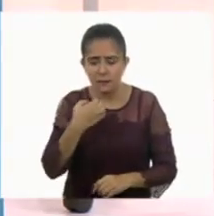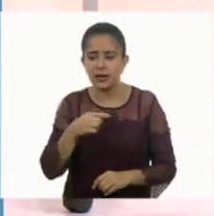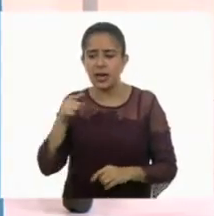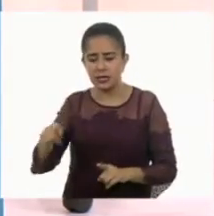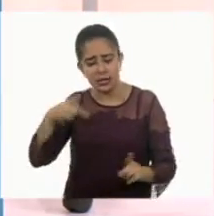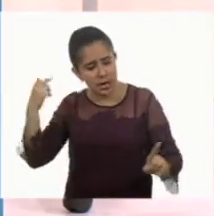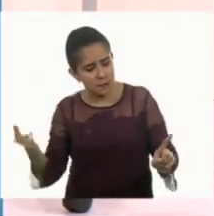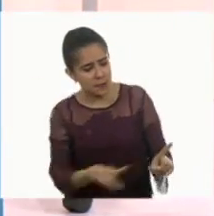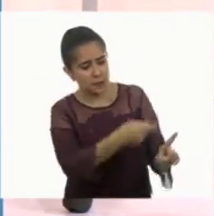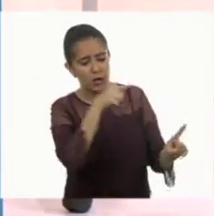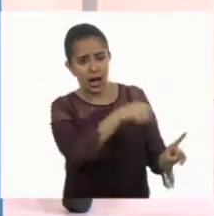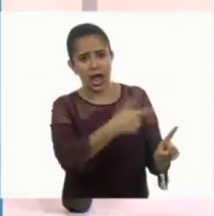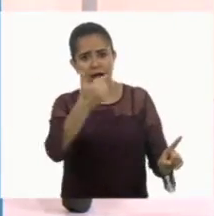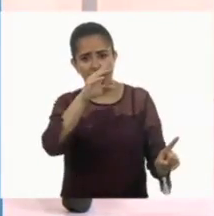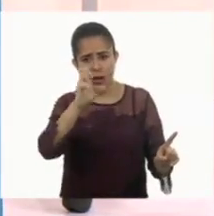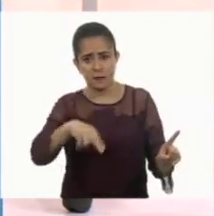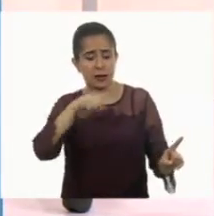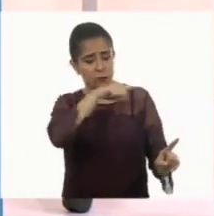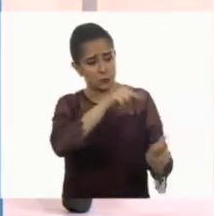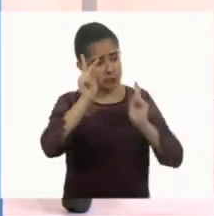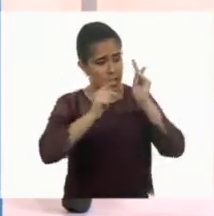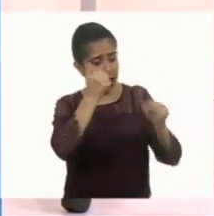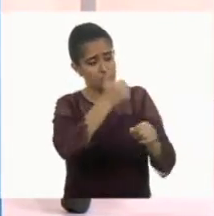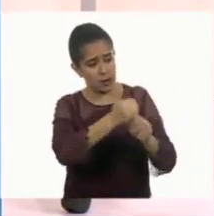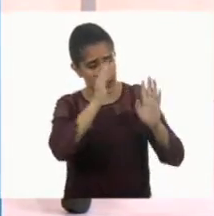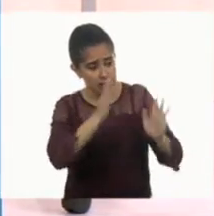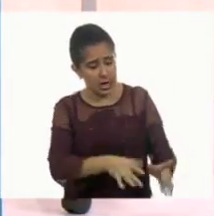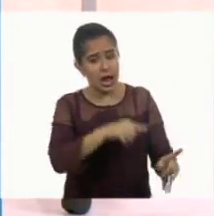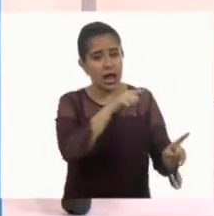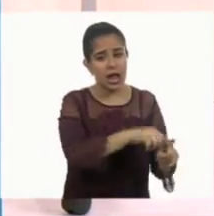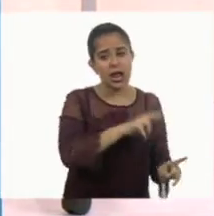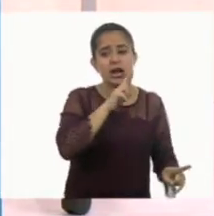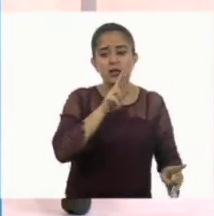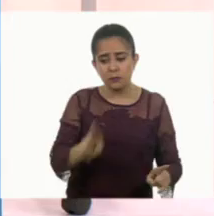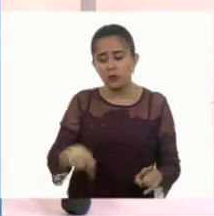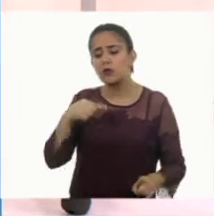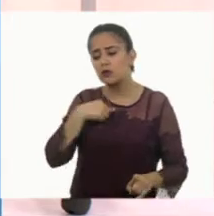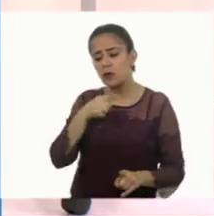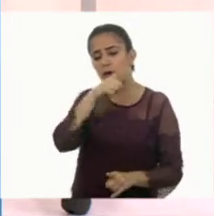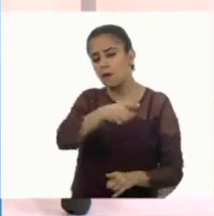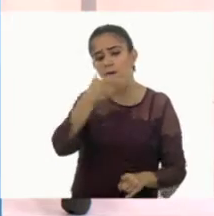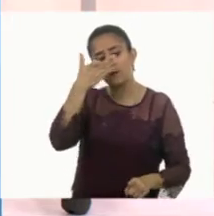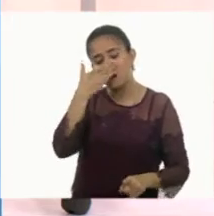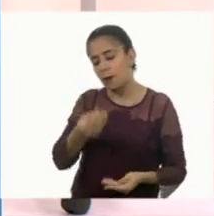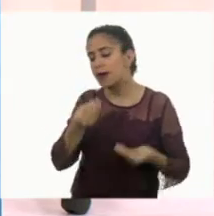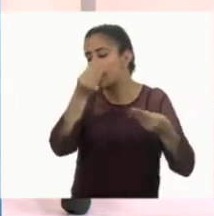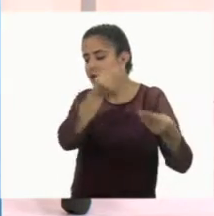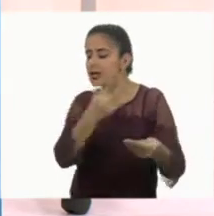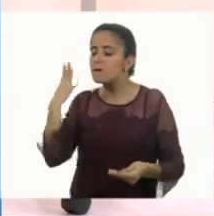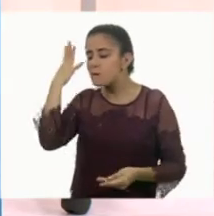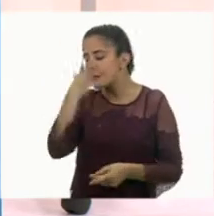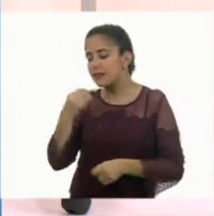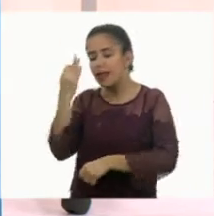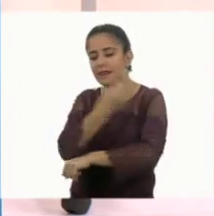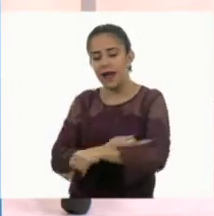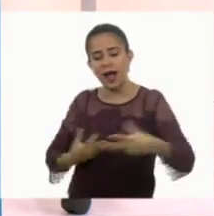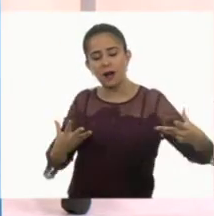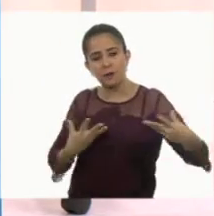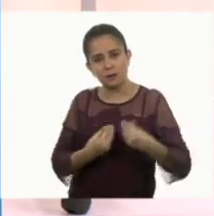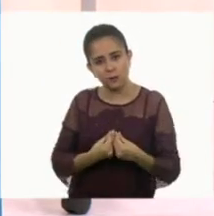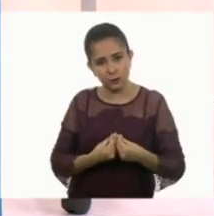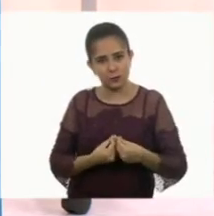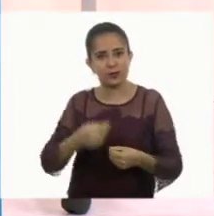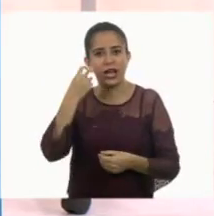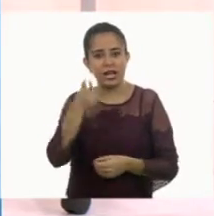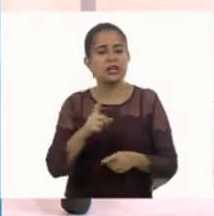a Germán si había visitado a su abuelita. Uh-huh. Este le respondió que le llevó flores y también pasaron una linda tarde. ¿En dónde podrá